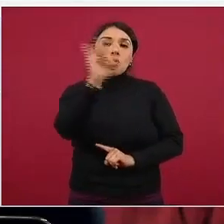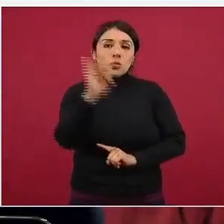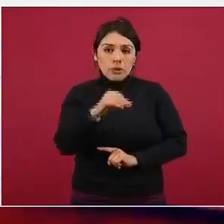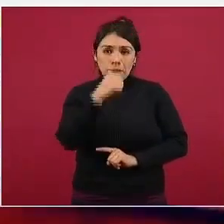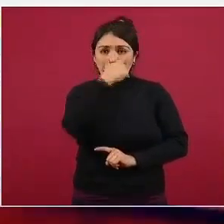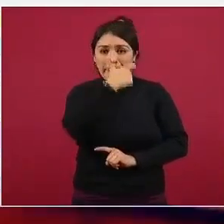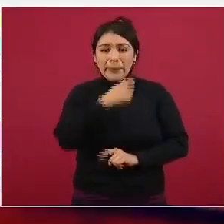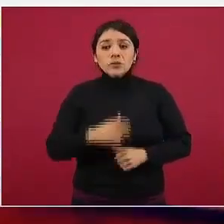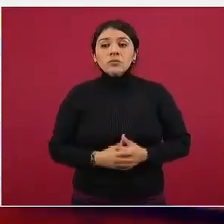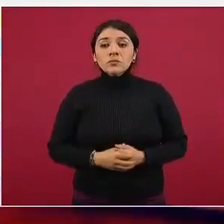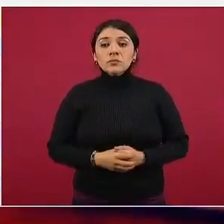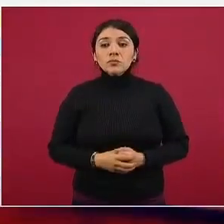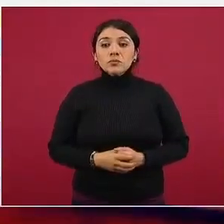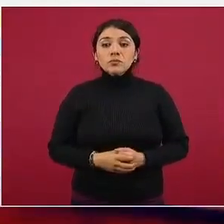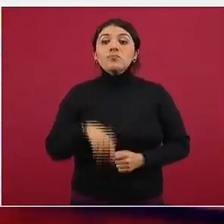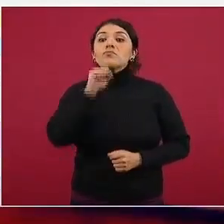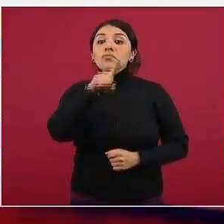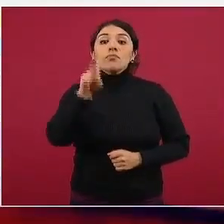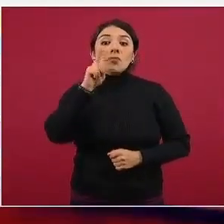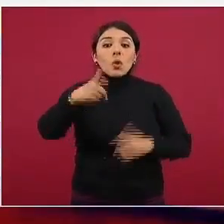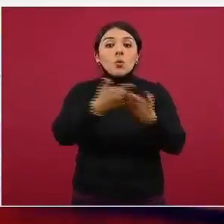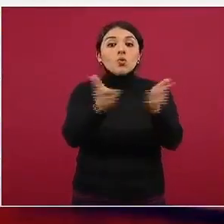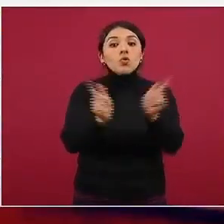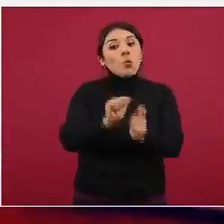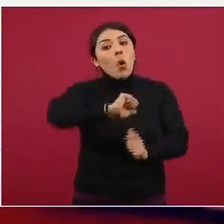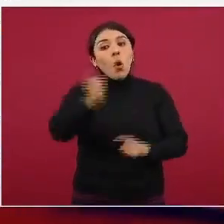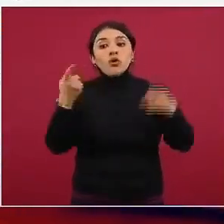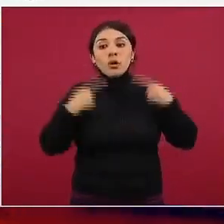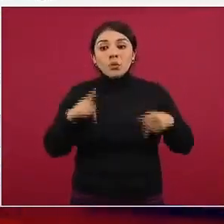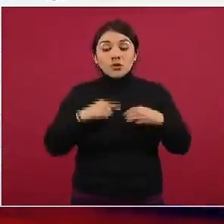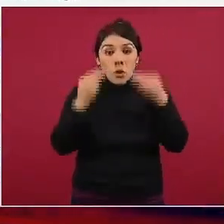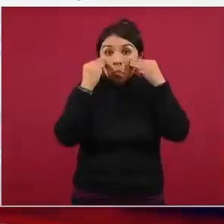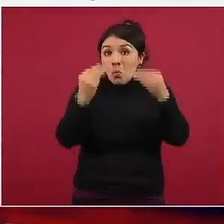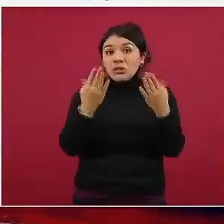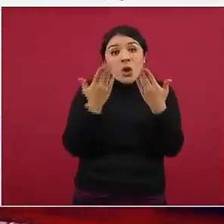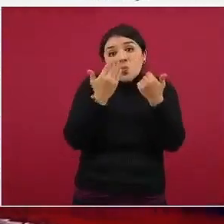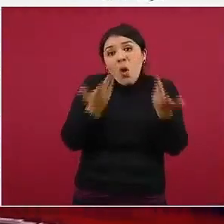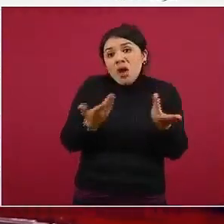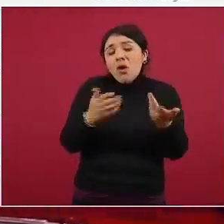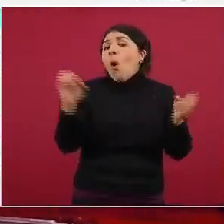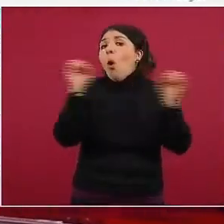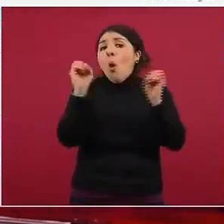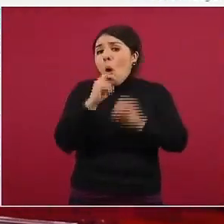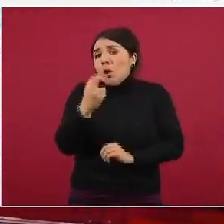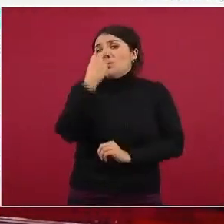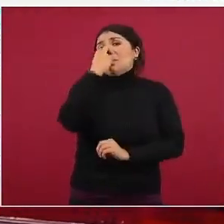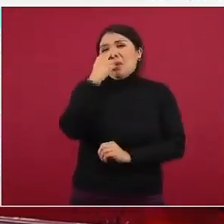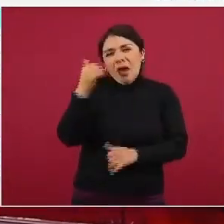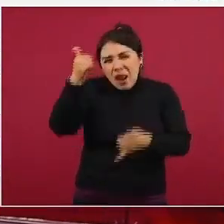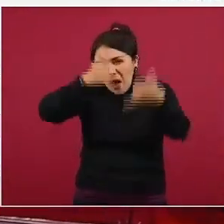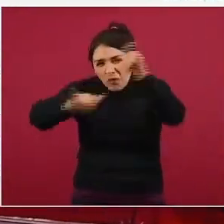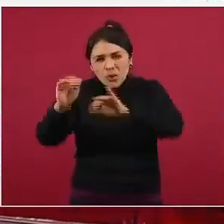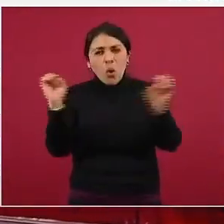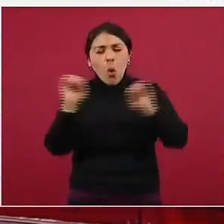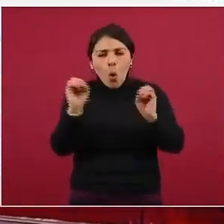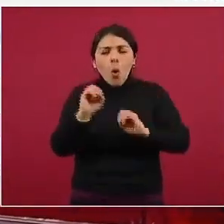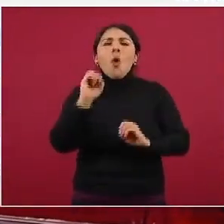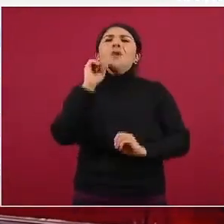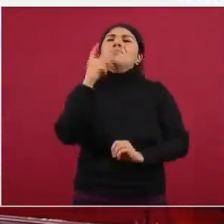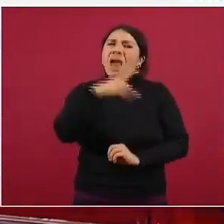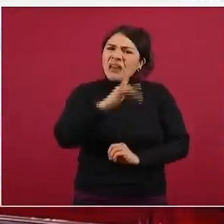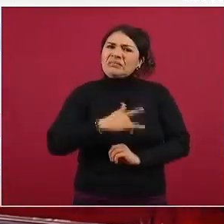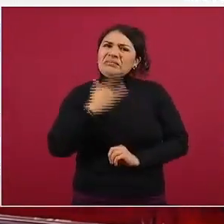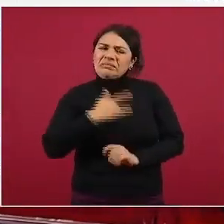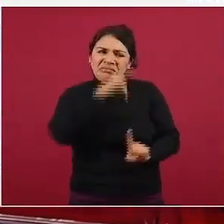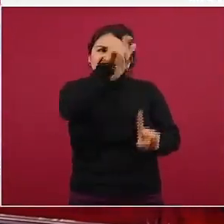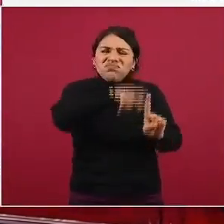41%. Tenemos también un grupo de individuos que no tienen muestra, ya sea que no se les tomó muestra, pero sí tenían un cuadro